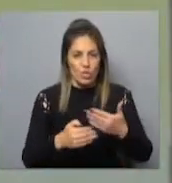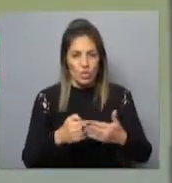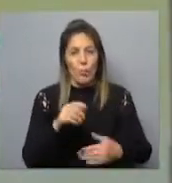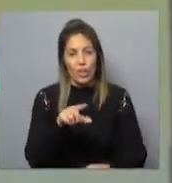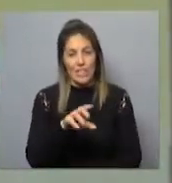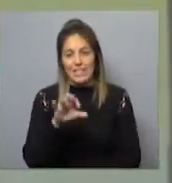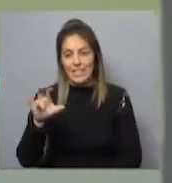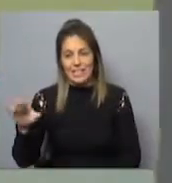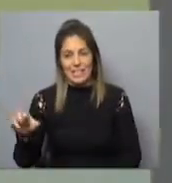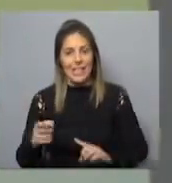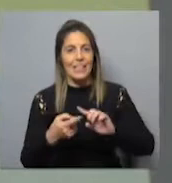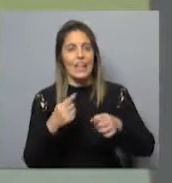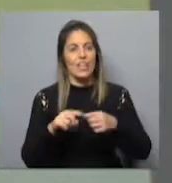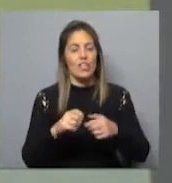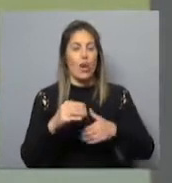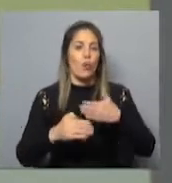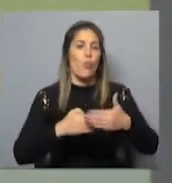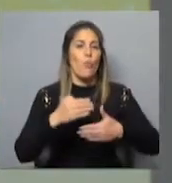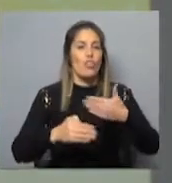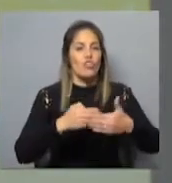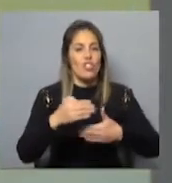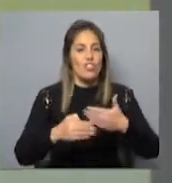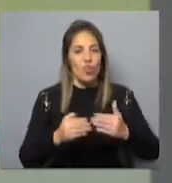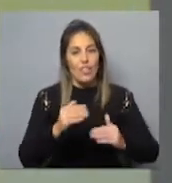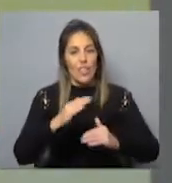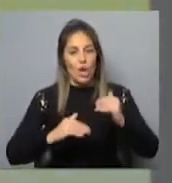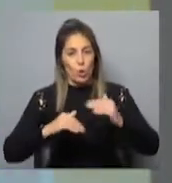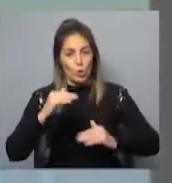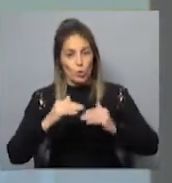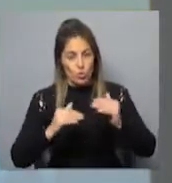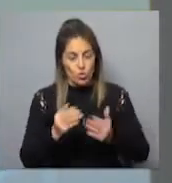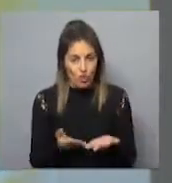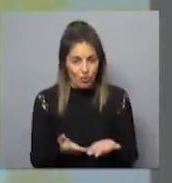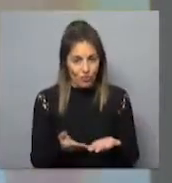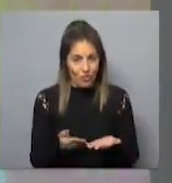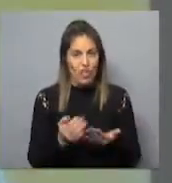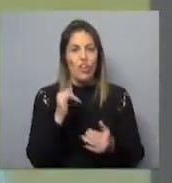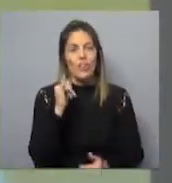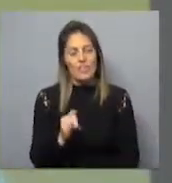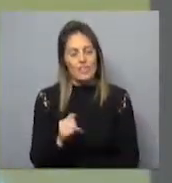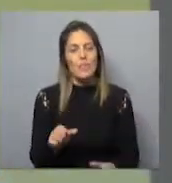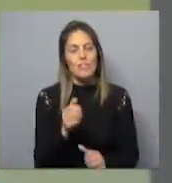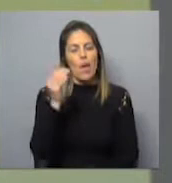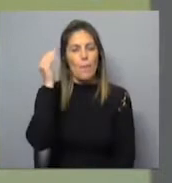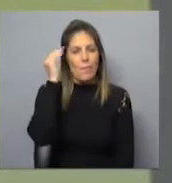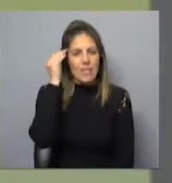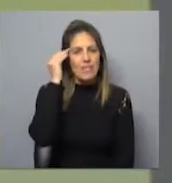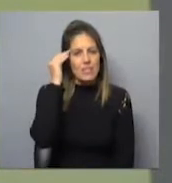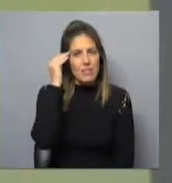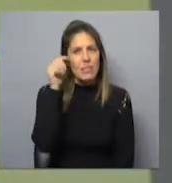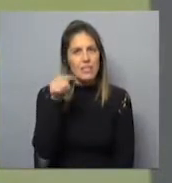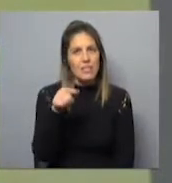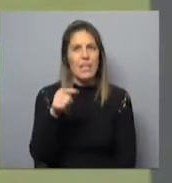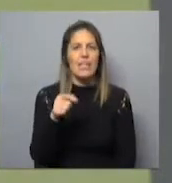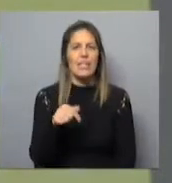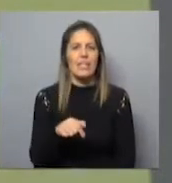sigla tiene que ver con un proceso de construcción también este lo que sí me hace pensar es si en este